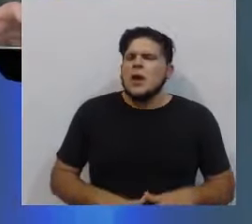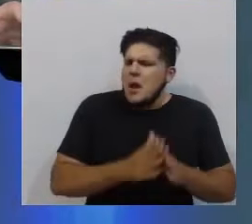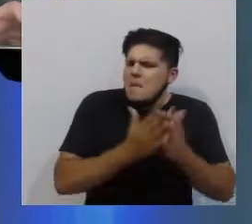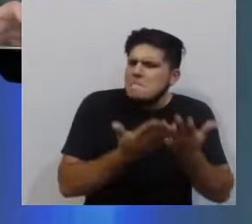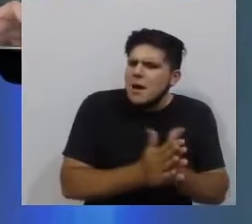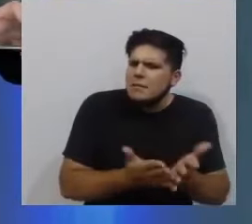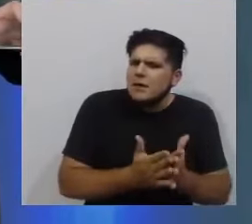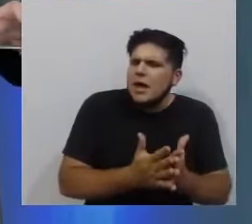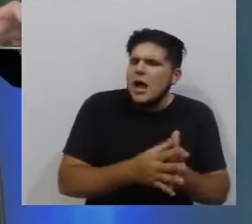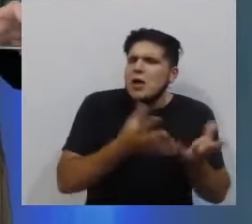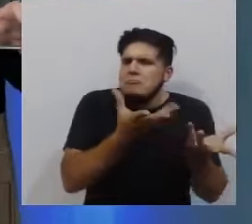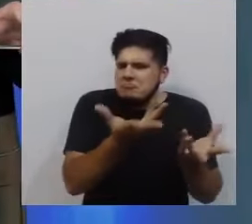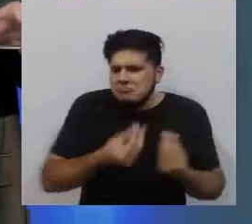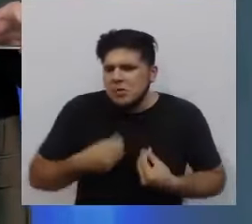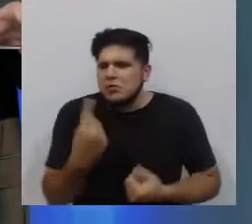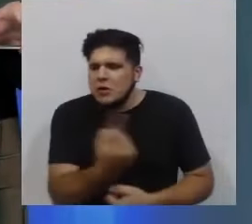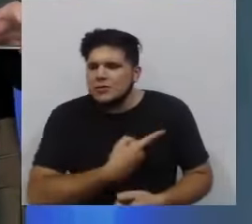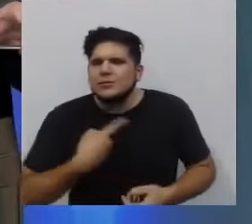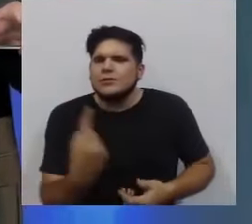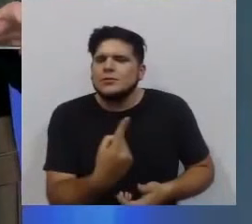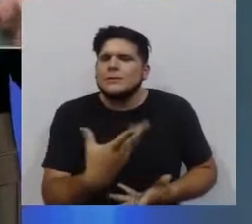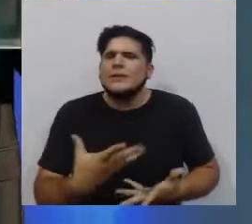está escrito